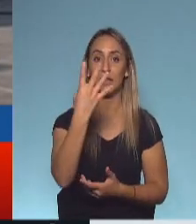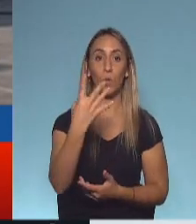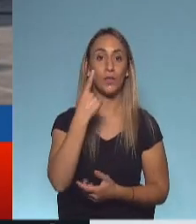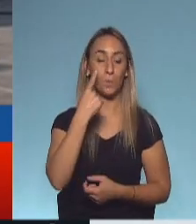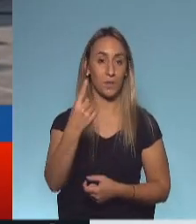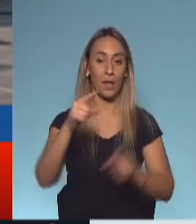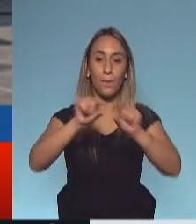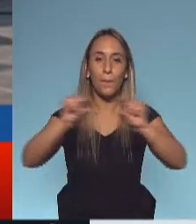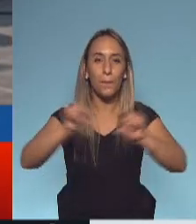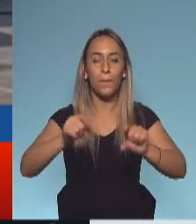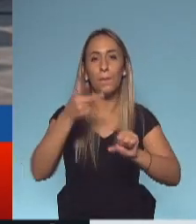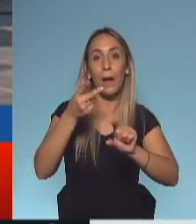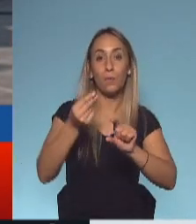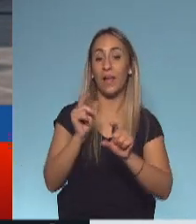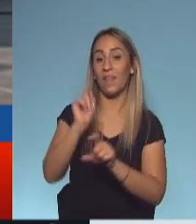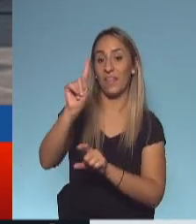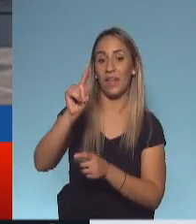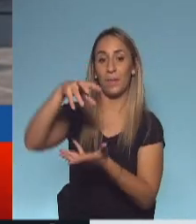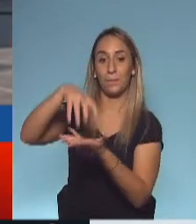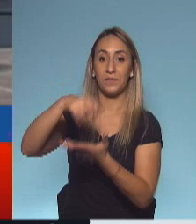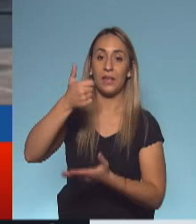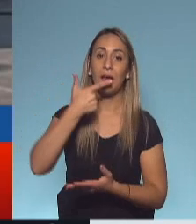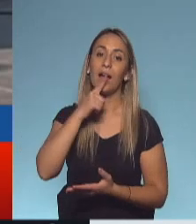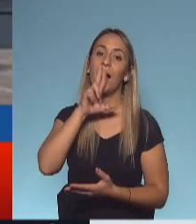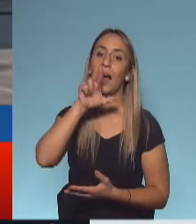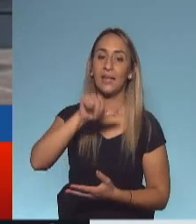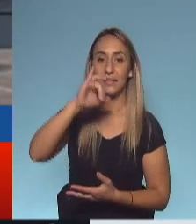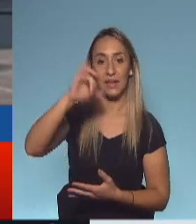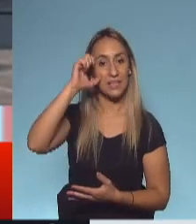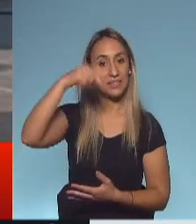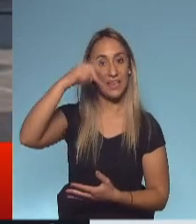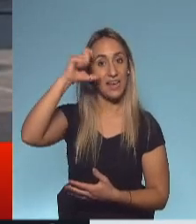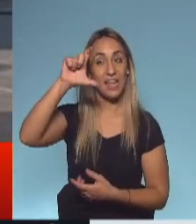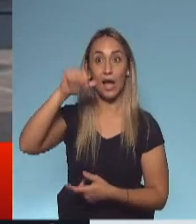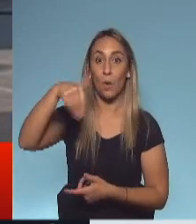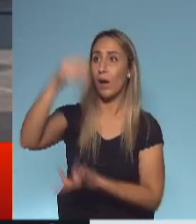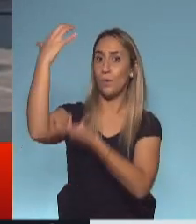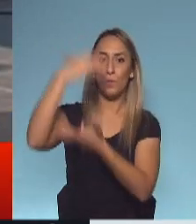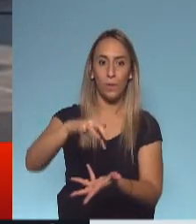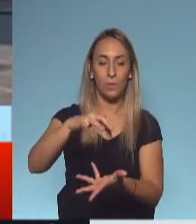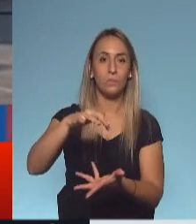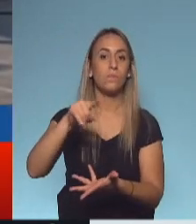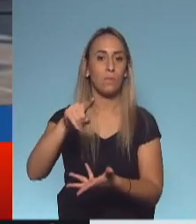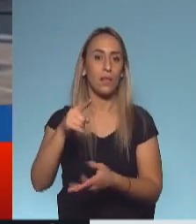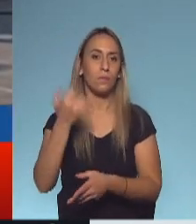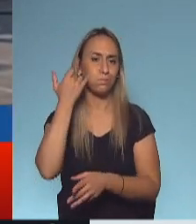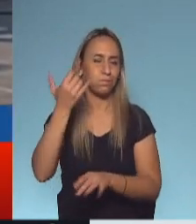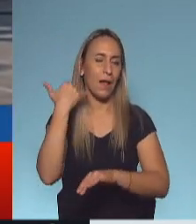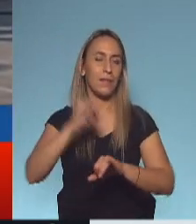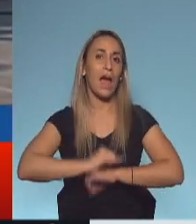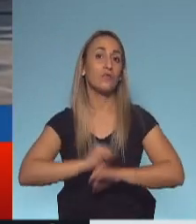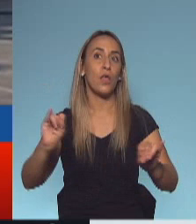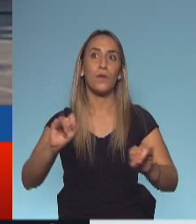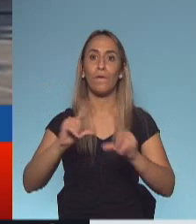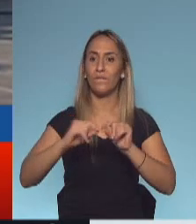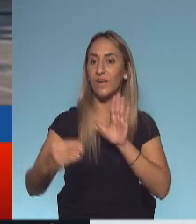864.000 dosis de AstraZeneca al país, esto es a través del mecanismo COVAX. Estaba anunciado, no teníamos fecha,